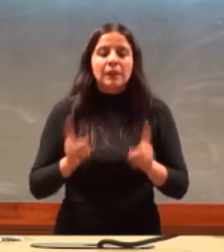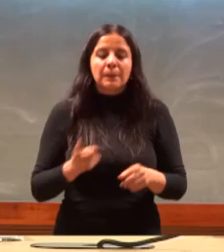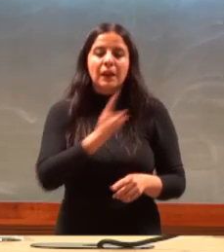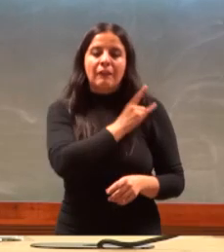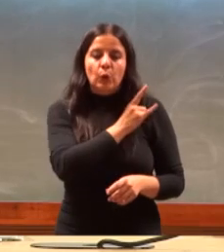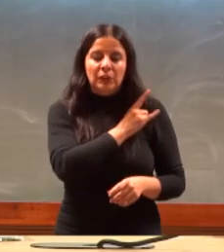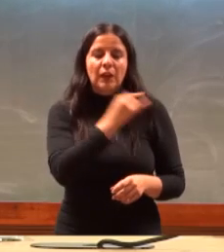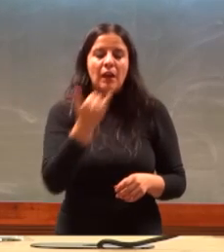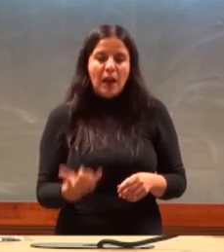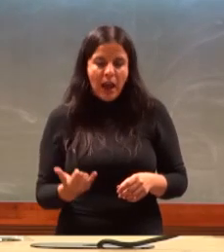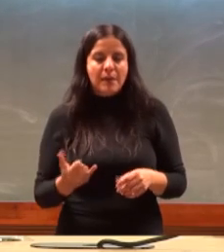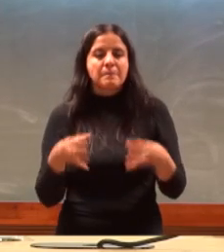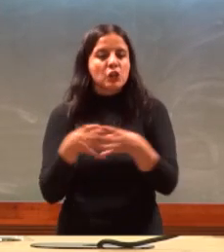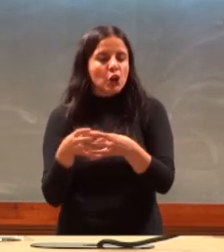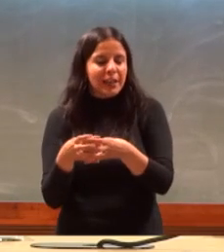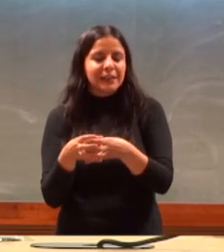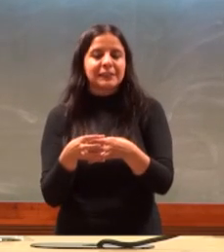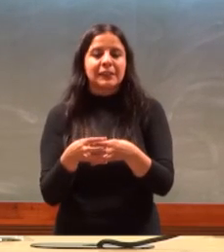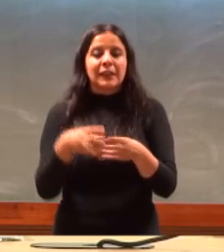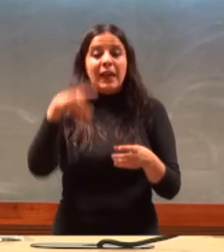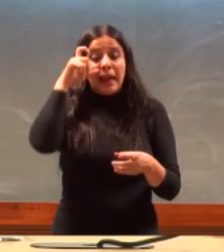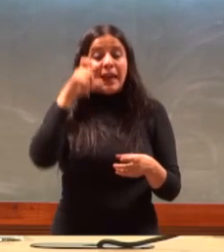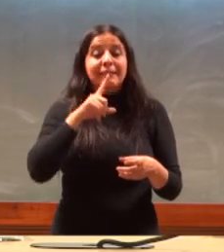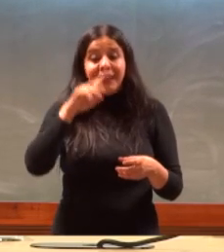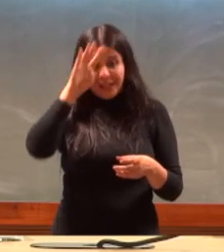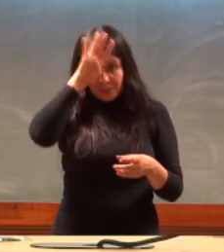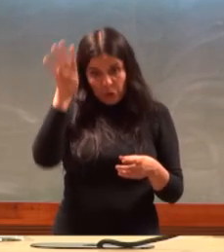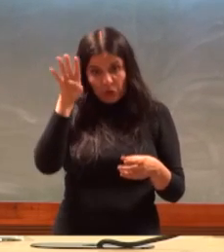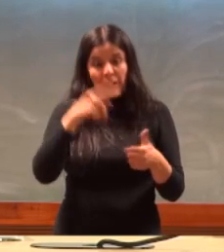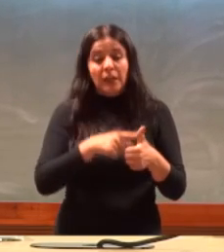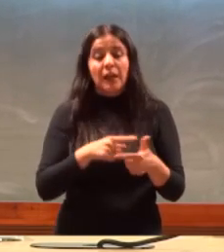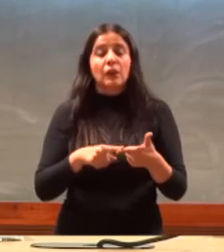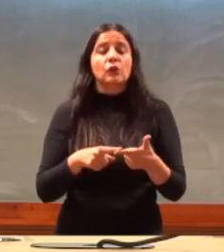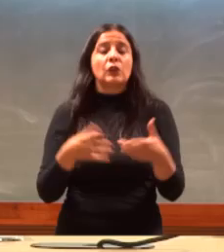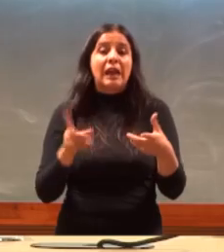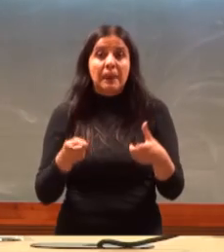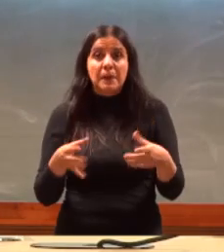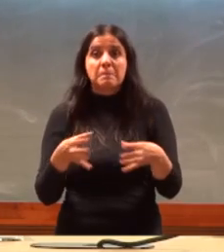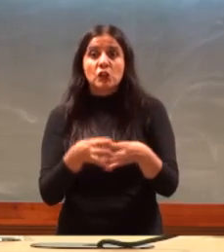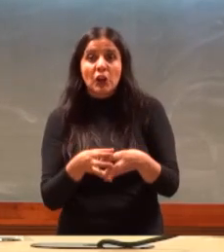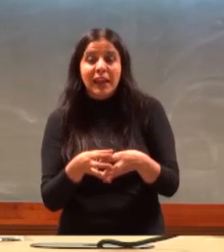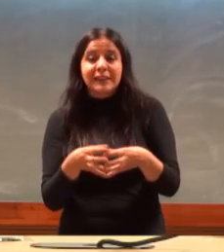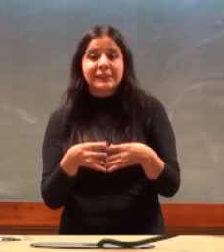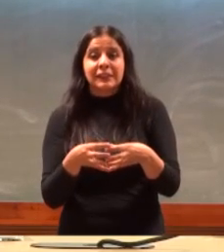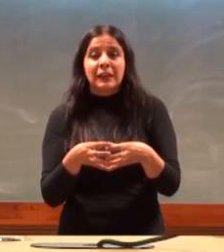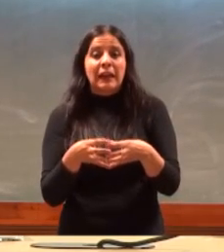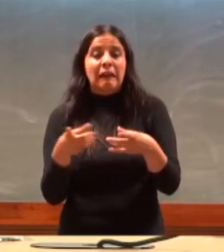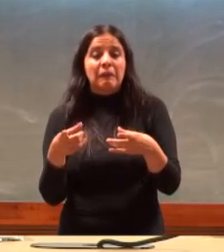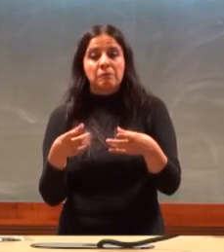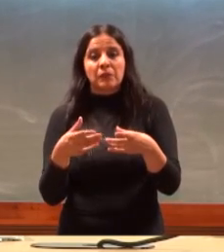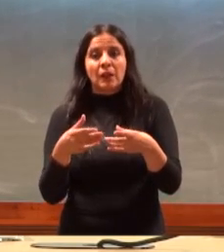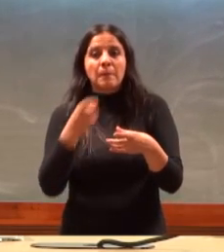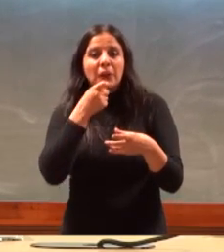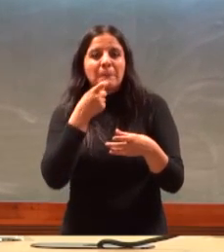minorías étnicas minorías sociales de género pueblos originarios inclusive estudiantes mayores no quiero decir adultos mayores pero estudiantes maduros que